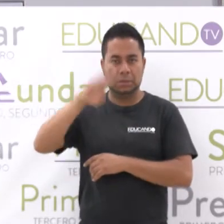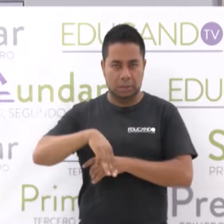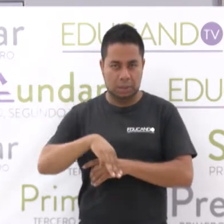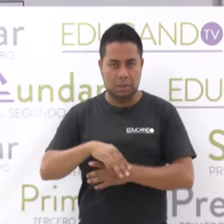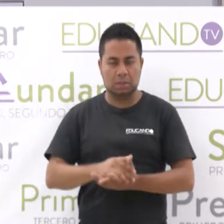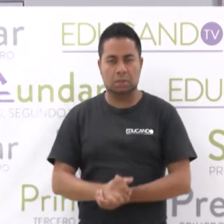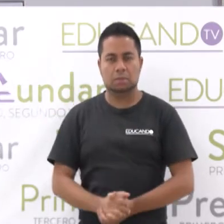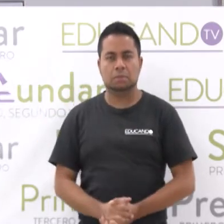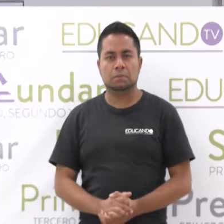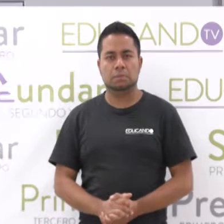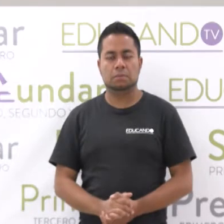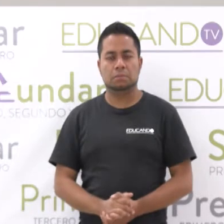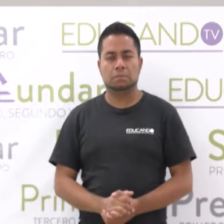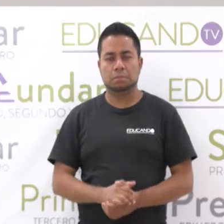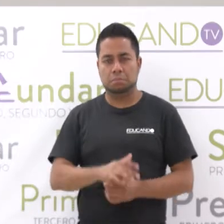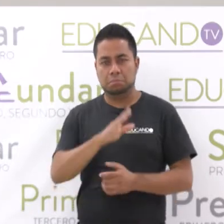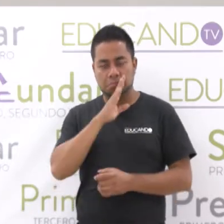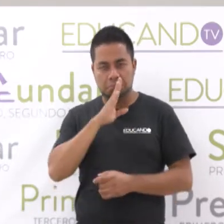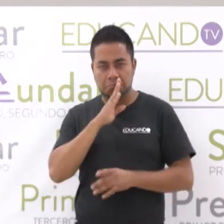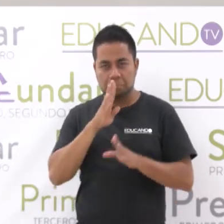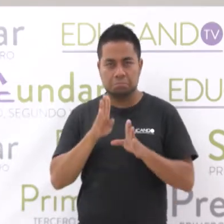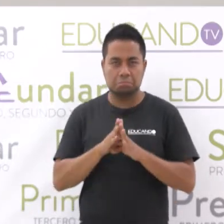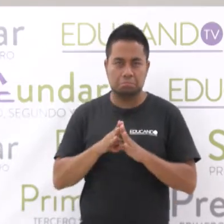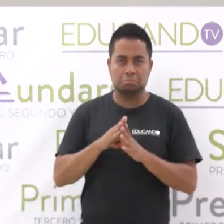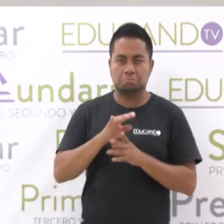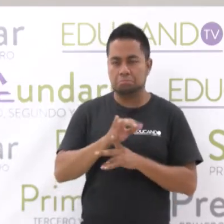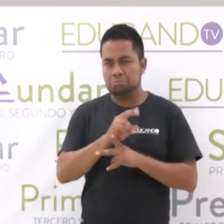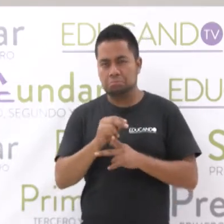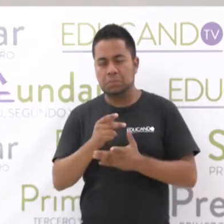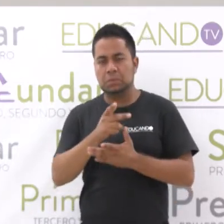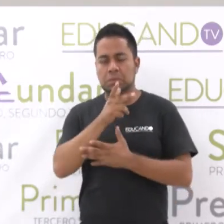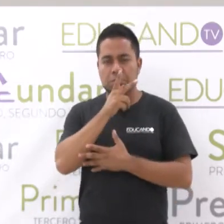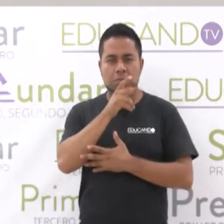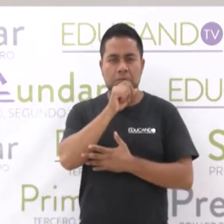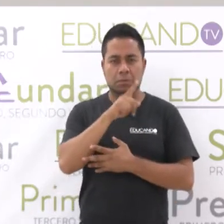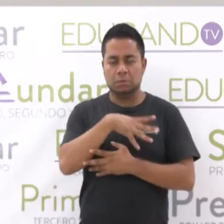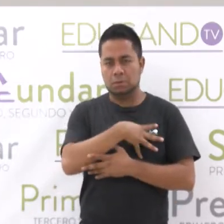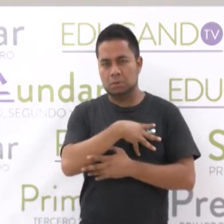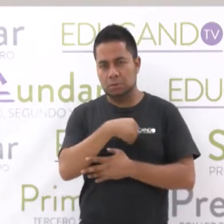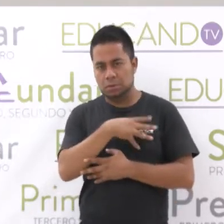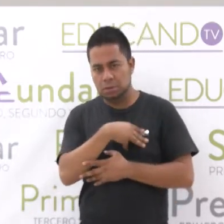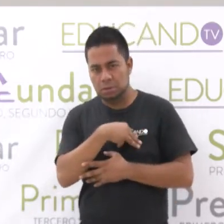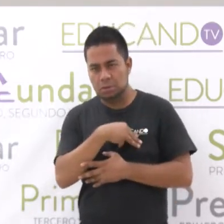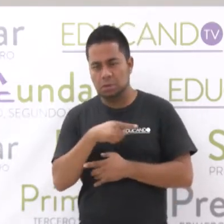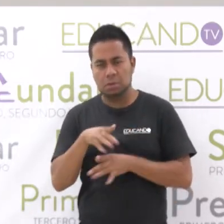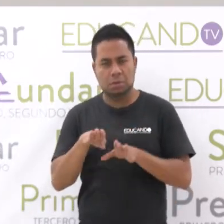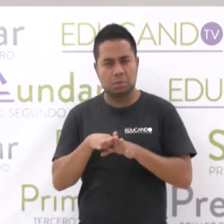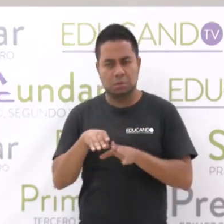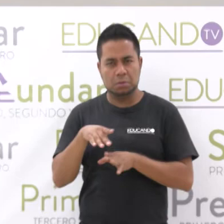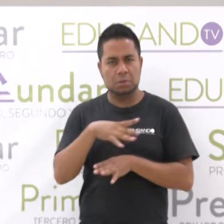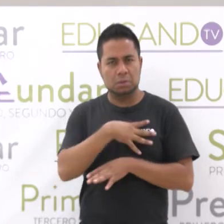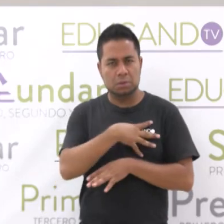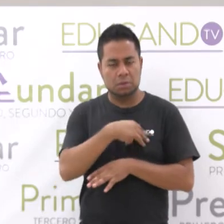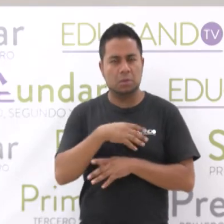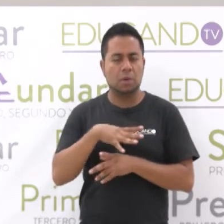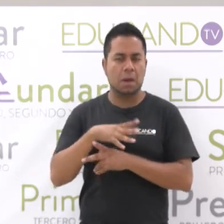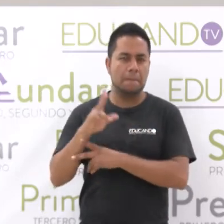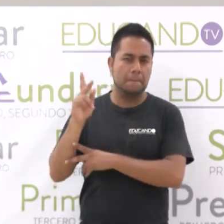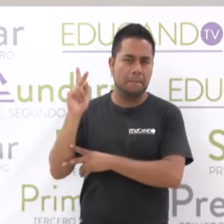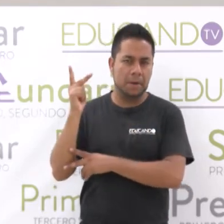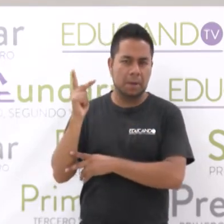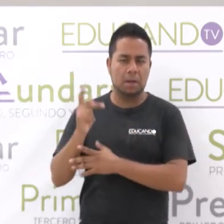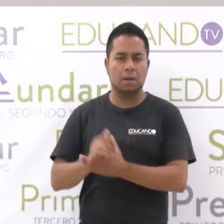maestría, la mamá, perdón, y el papá también, y el hijo va, uno de los hijos va en la